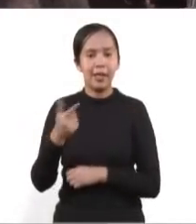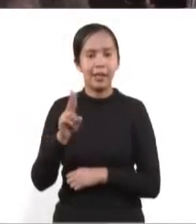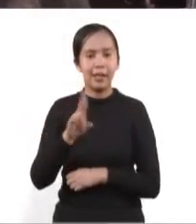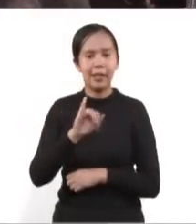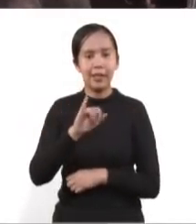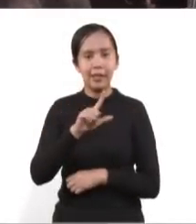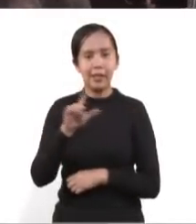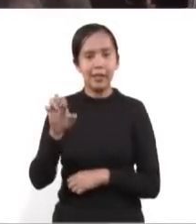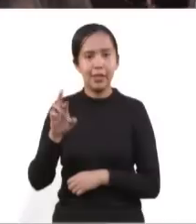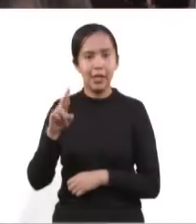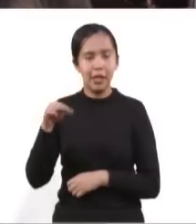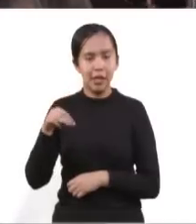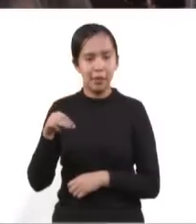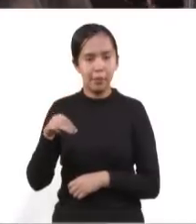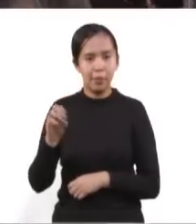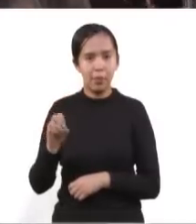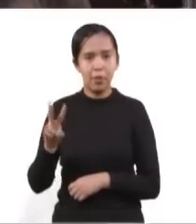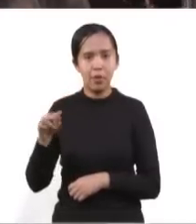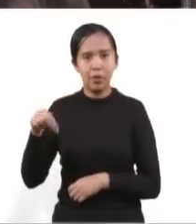Guillermo